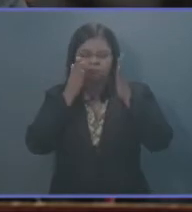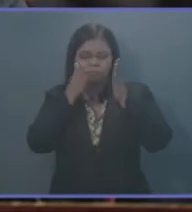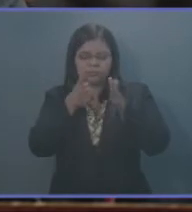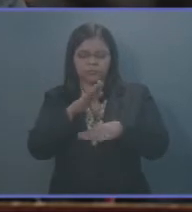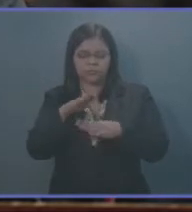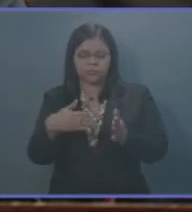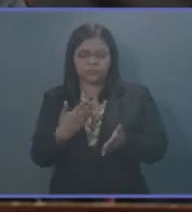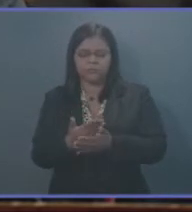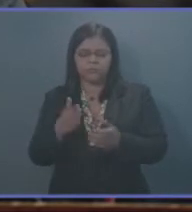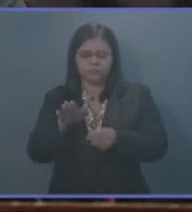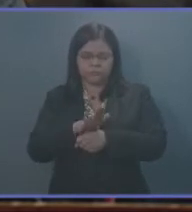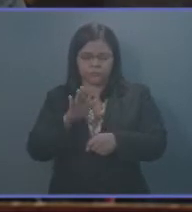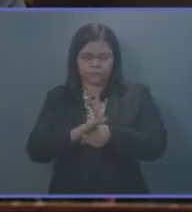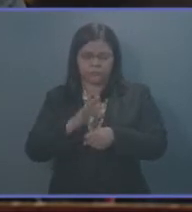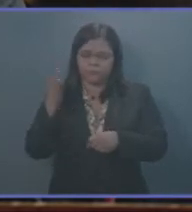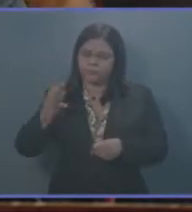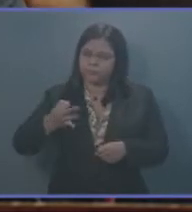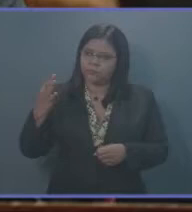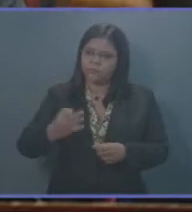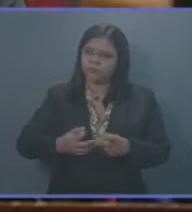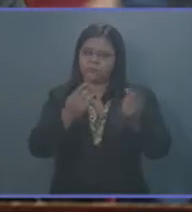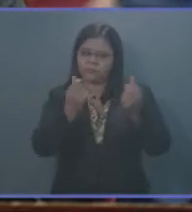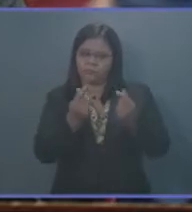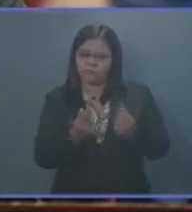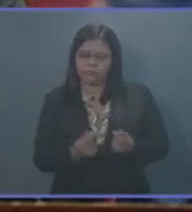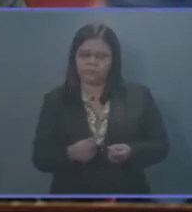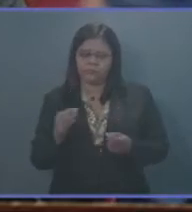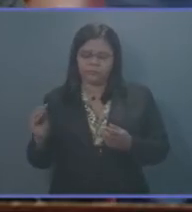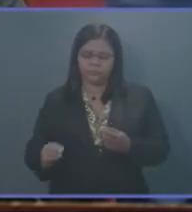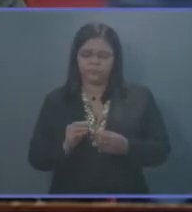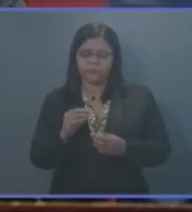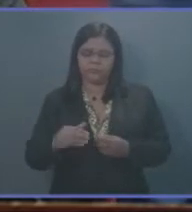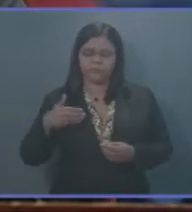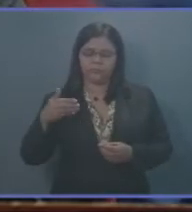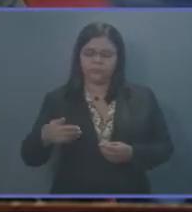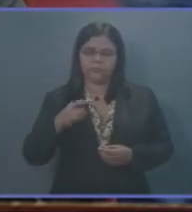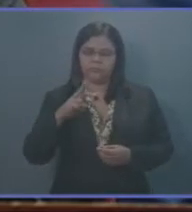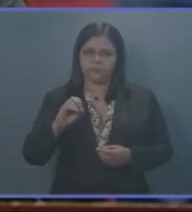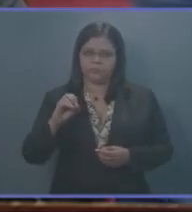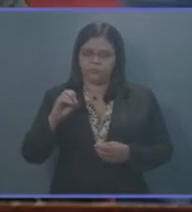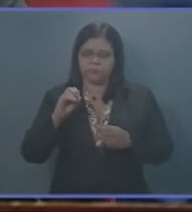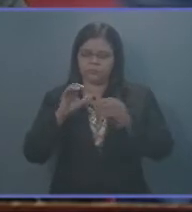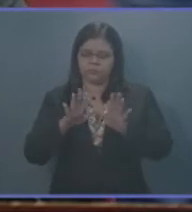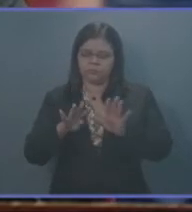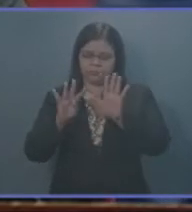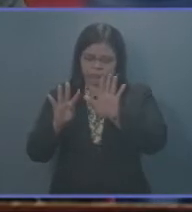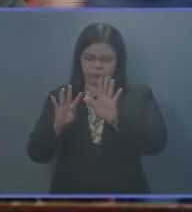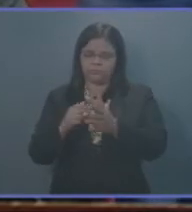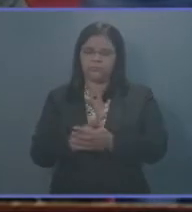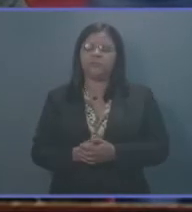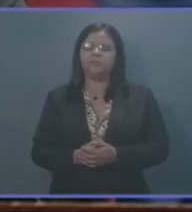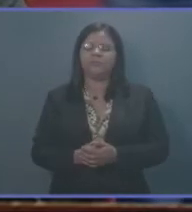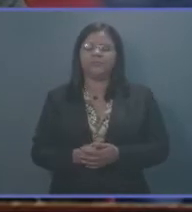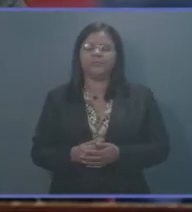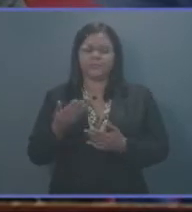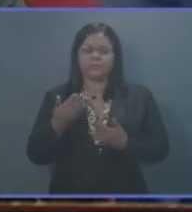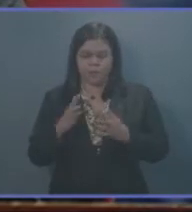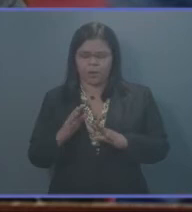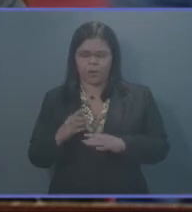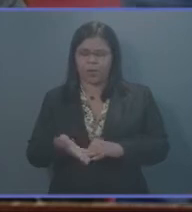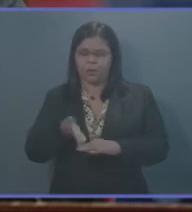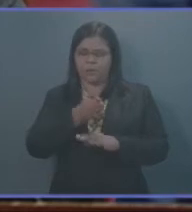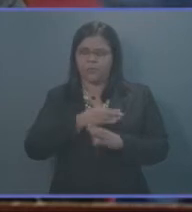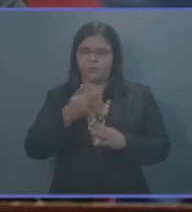financiamiento complementario que demanda el presupuesto general del Estado del ejercicio fiscal 2019. Mencionado en el